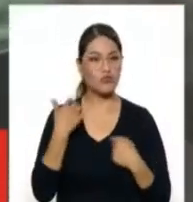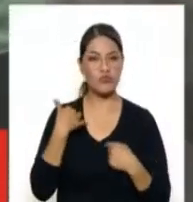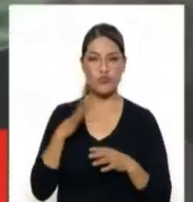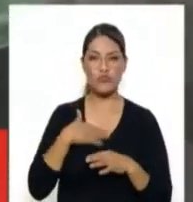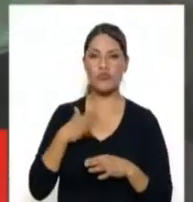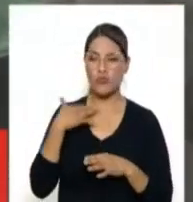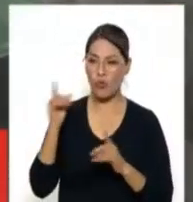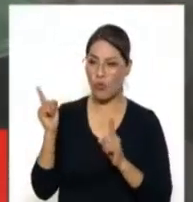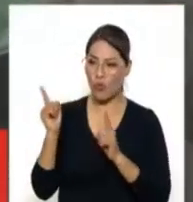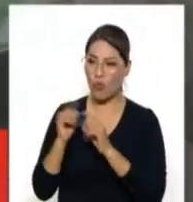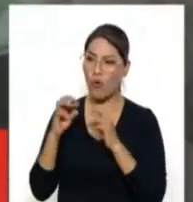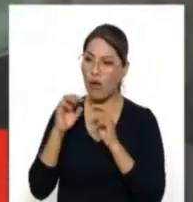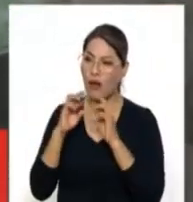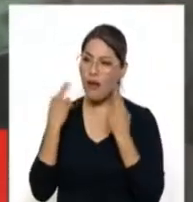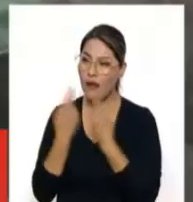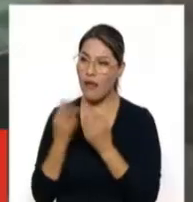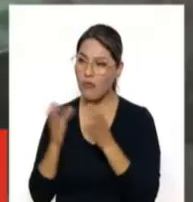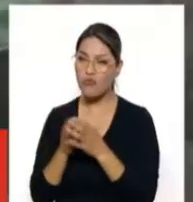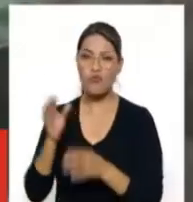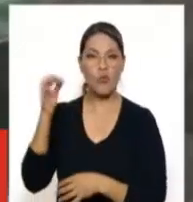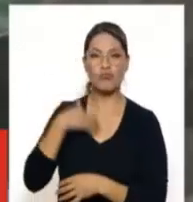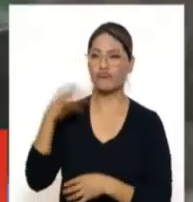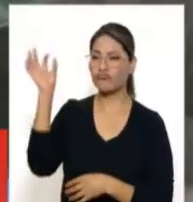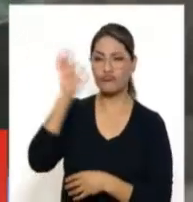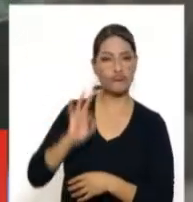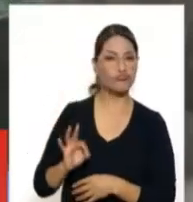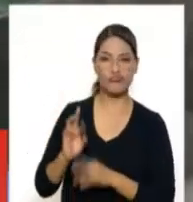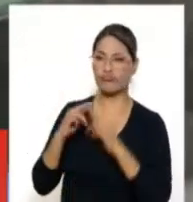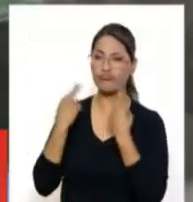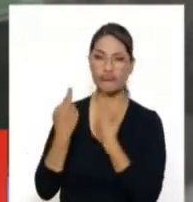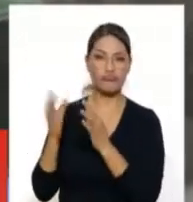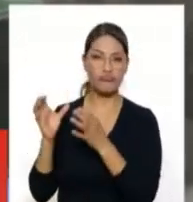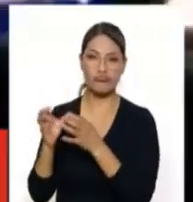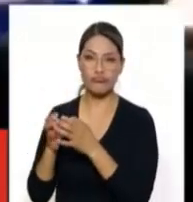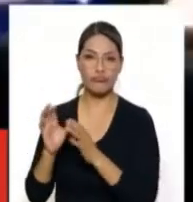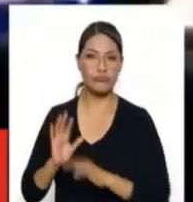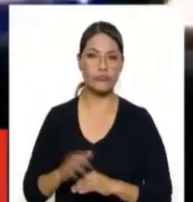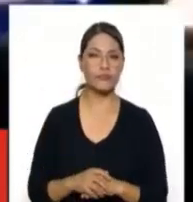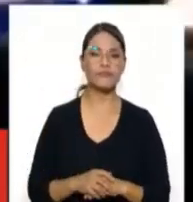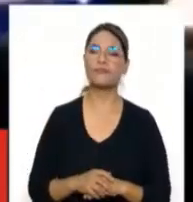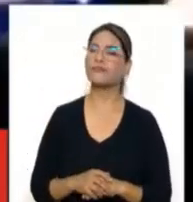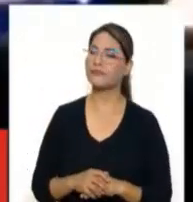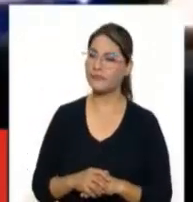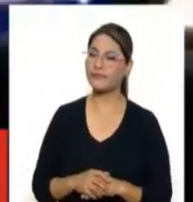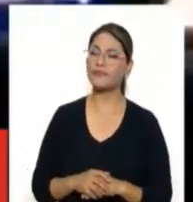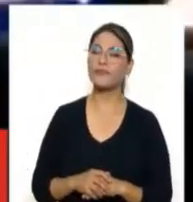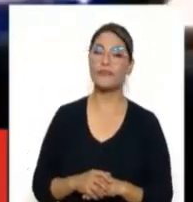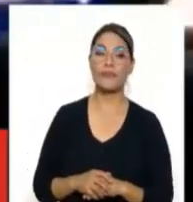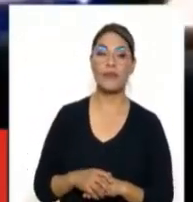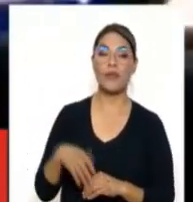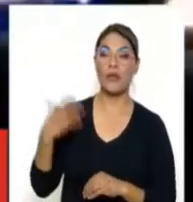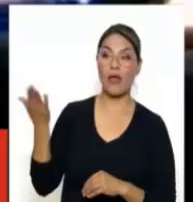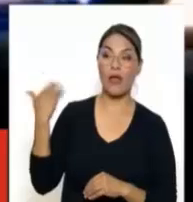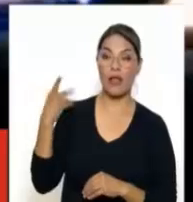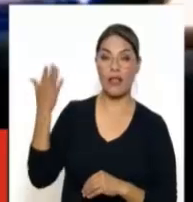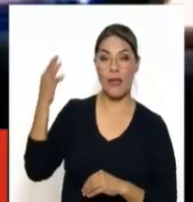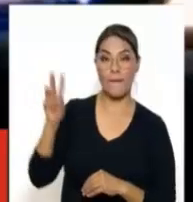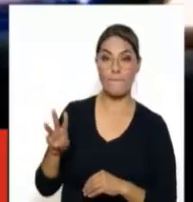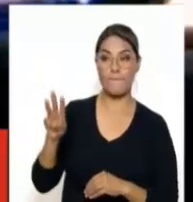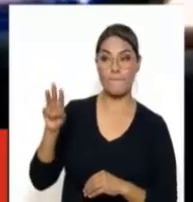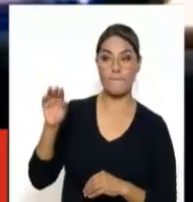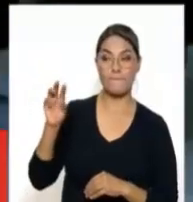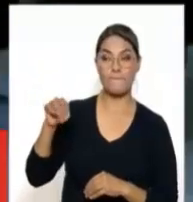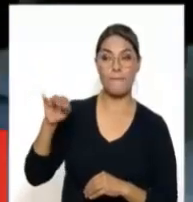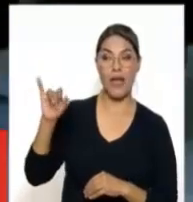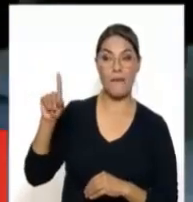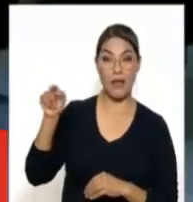con ellos, nunca. Ya, límitese a responder. Durante la audiencia, admitió que Joseph Maiman lo ayudó